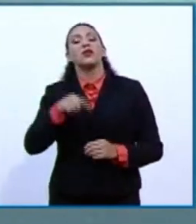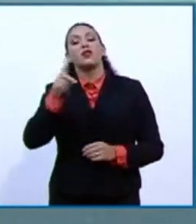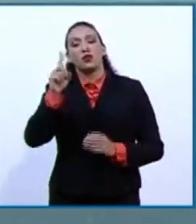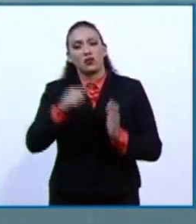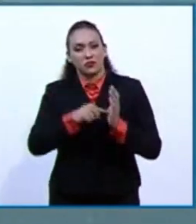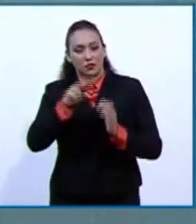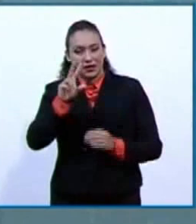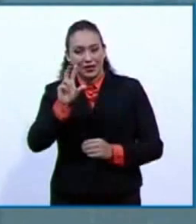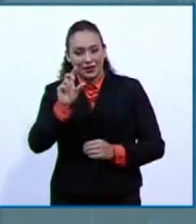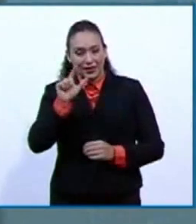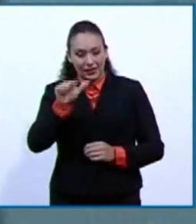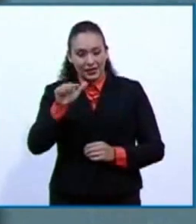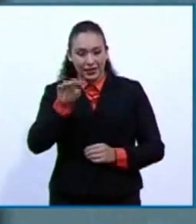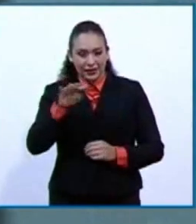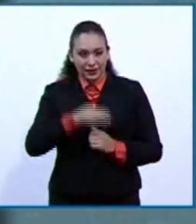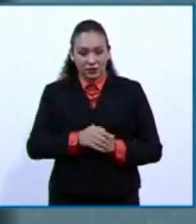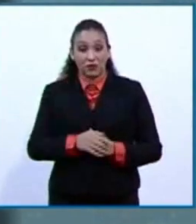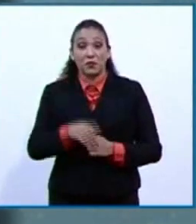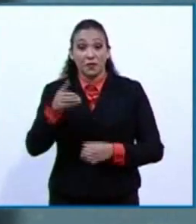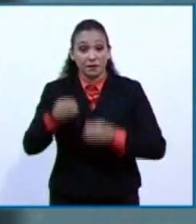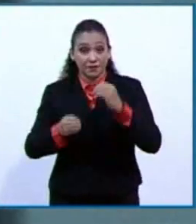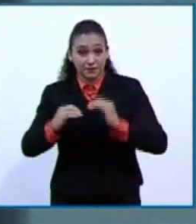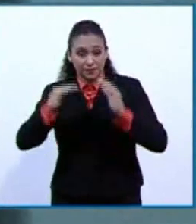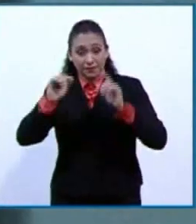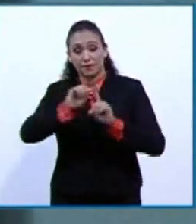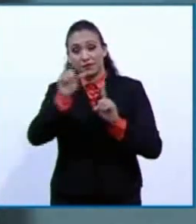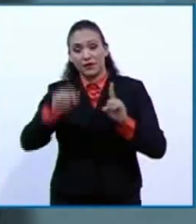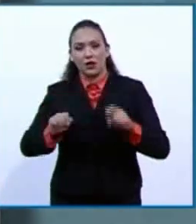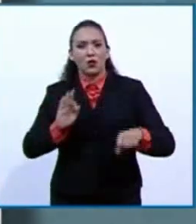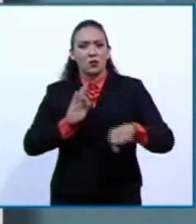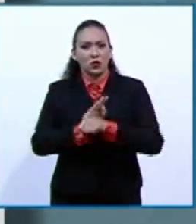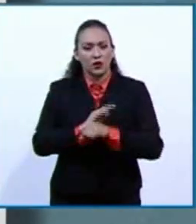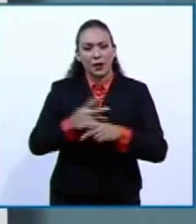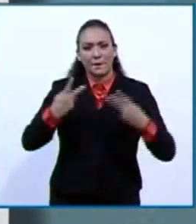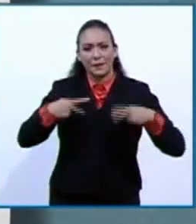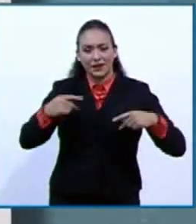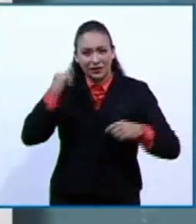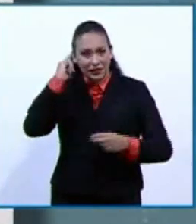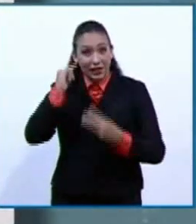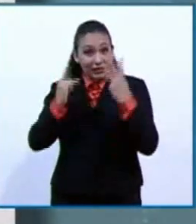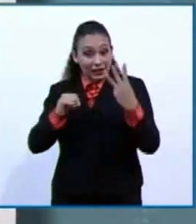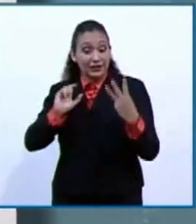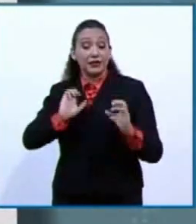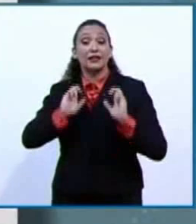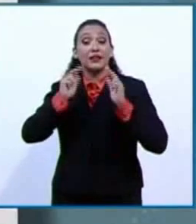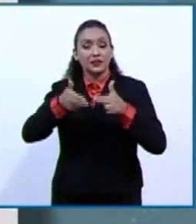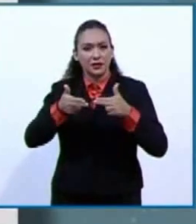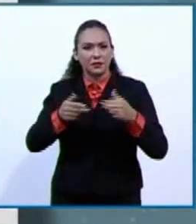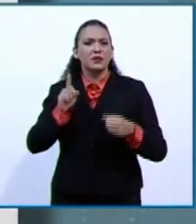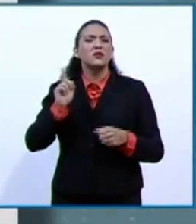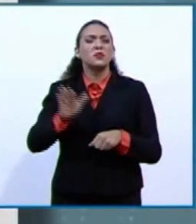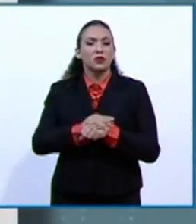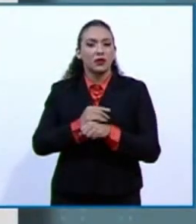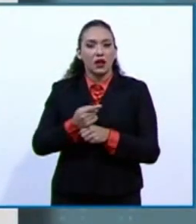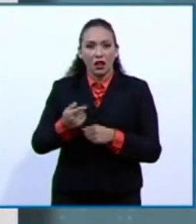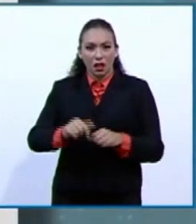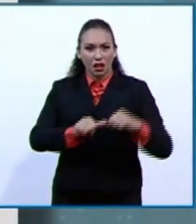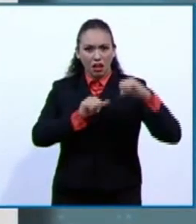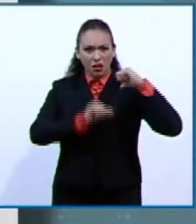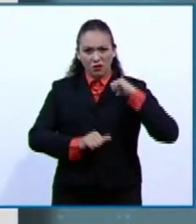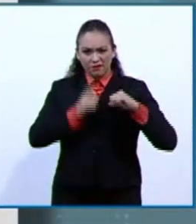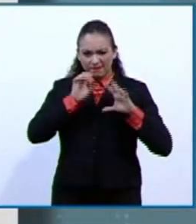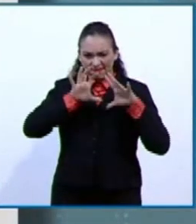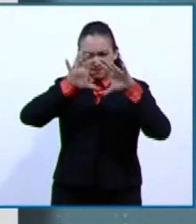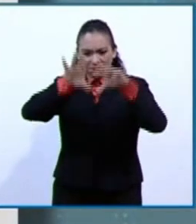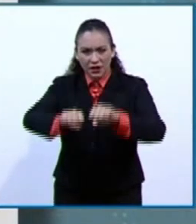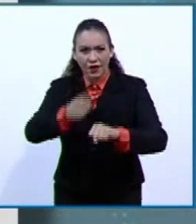275/2019, la primera sala protegió a 3 personas indígenas de Chiapas que fueron detenidas en una estación migratoria porque la autoridad